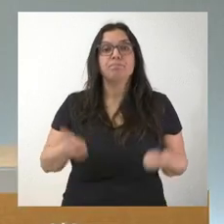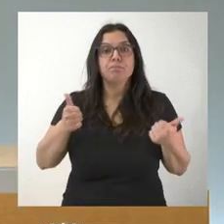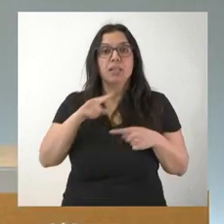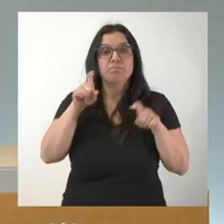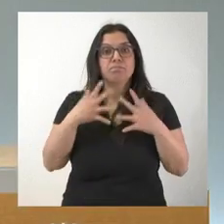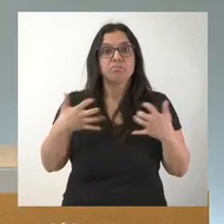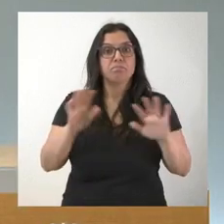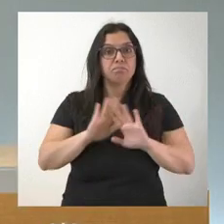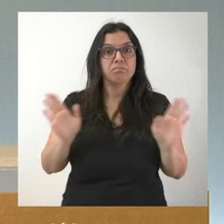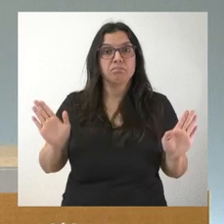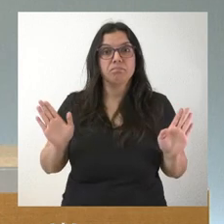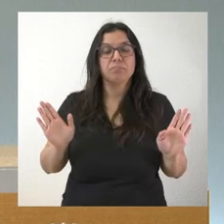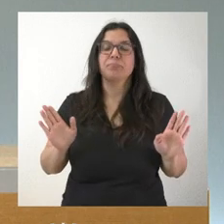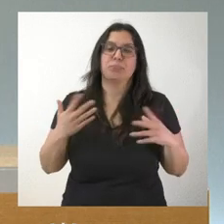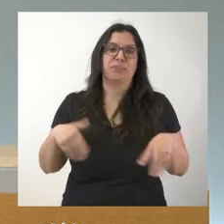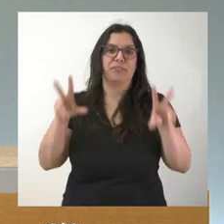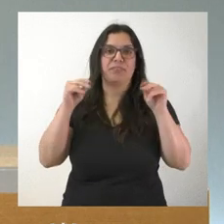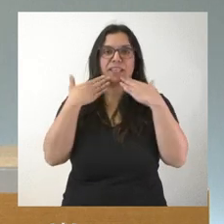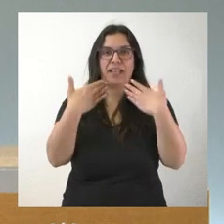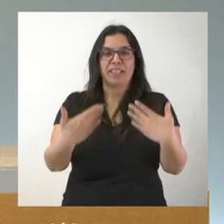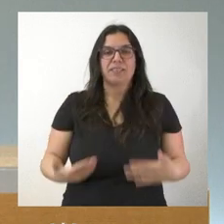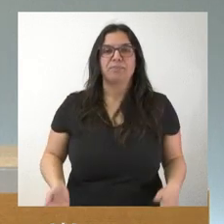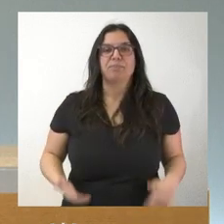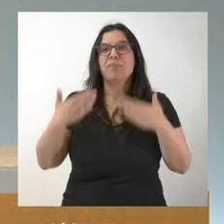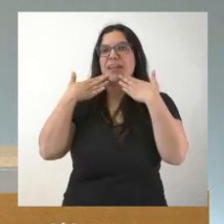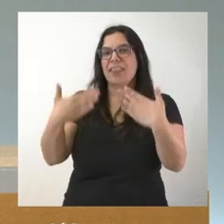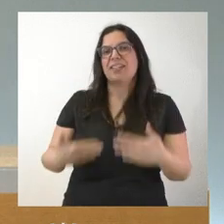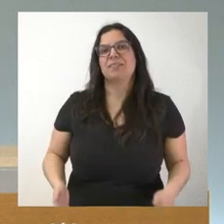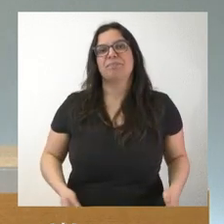más pues aquí terminamos Gracias gracias